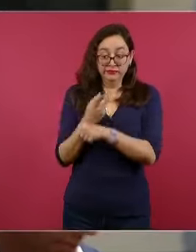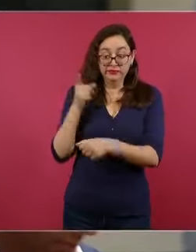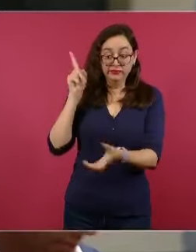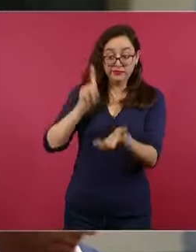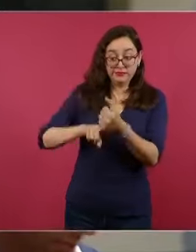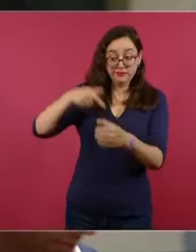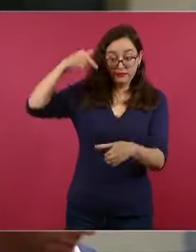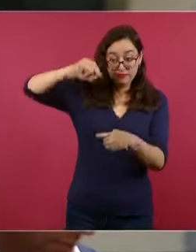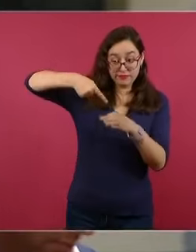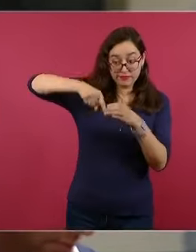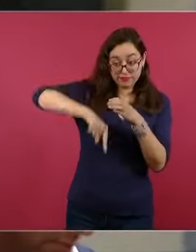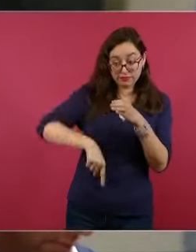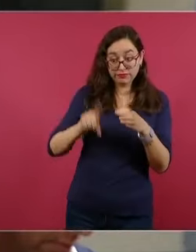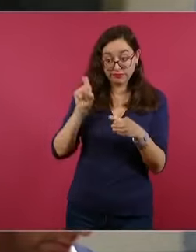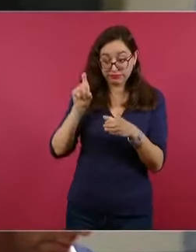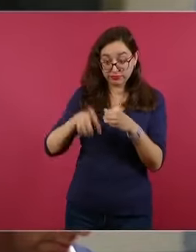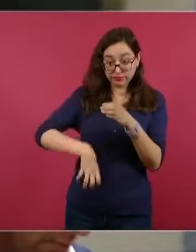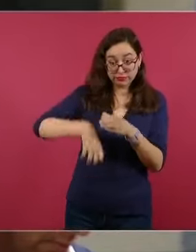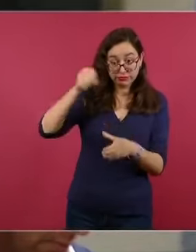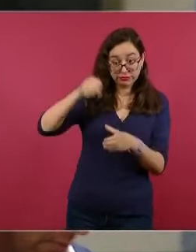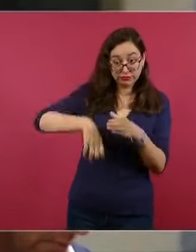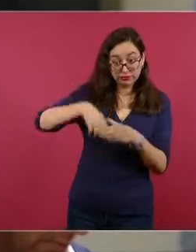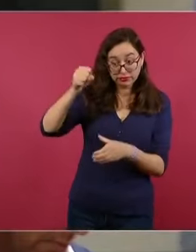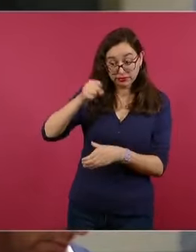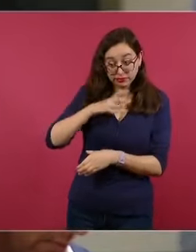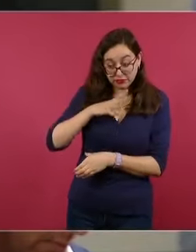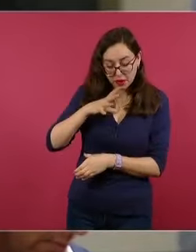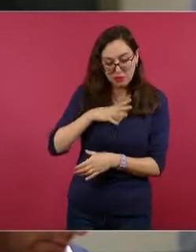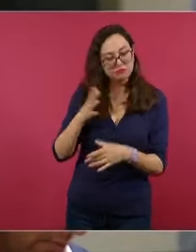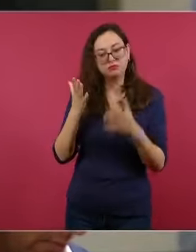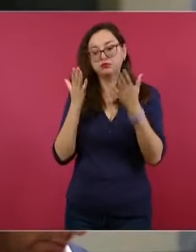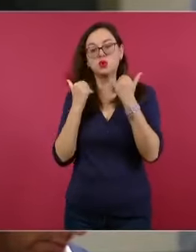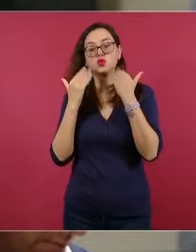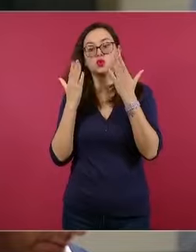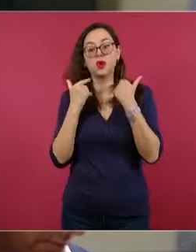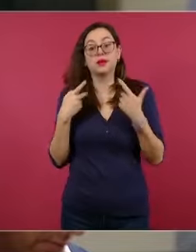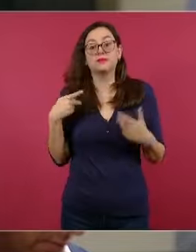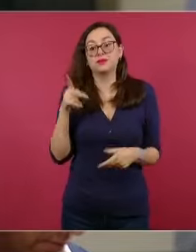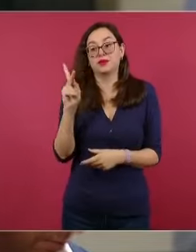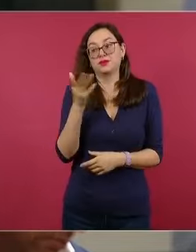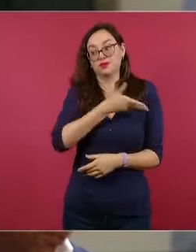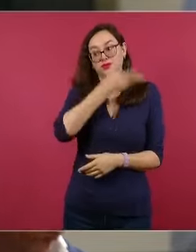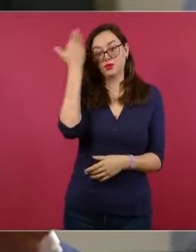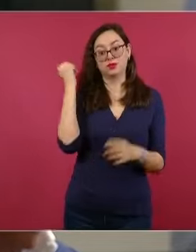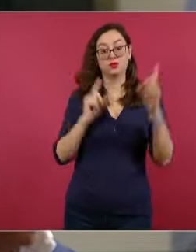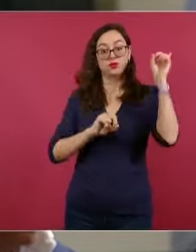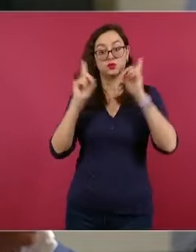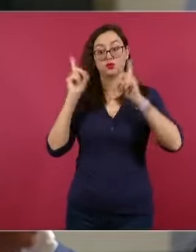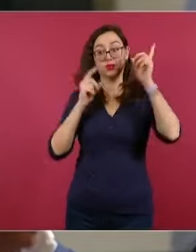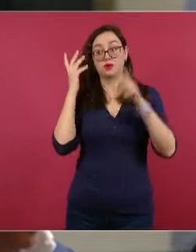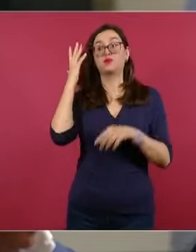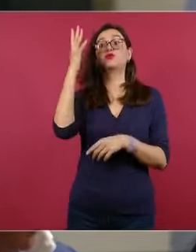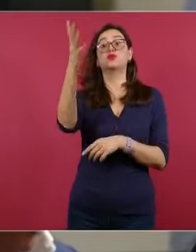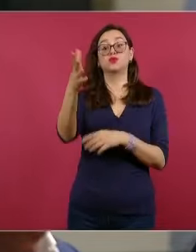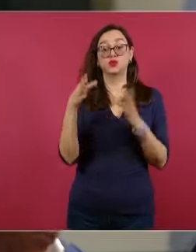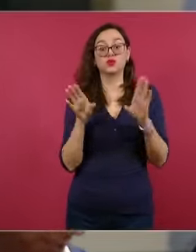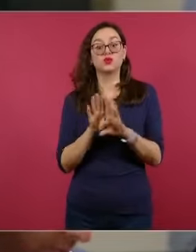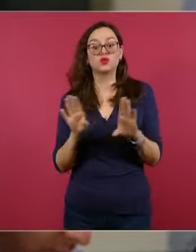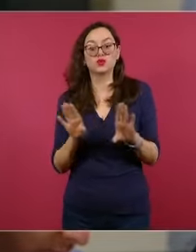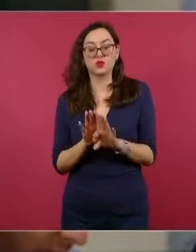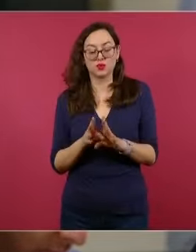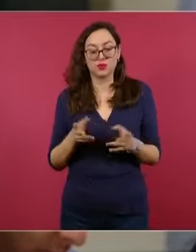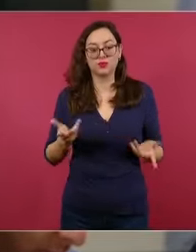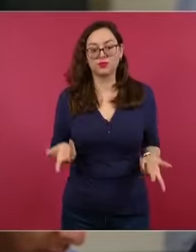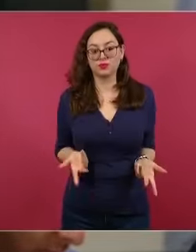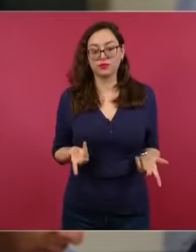de extracción Aunque nunca dijeron que no lo vayan a hacer en el futuro una vez que esté terminada la planta eh